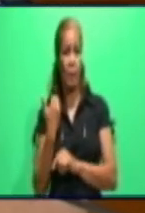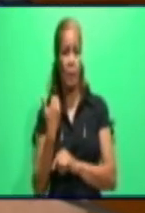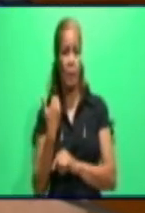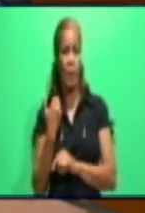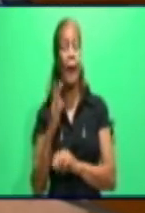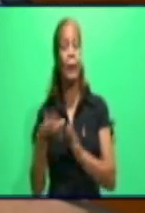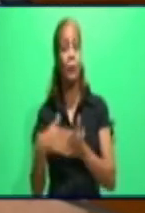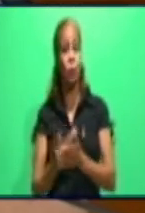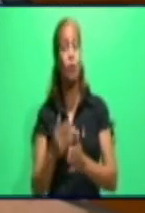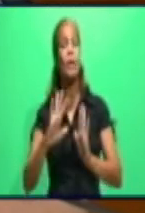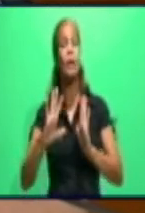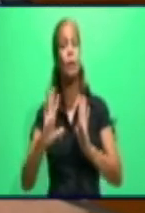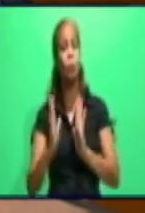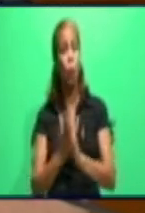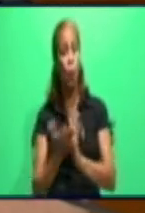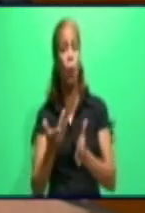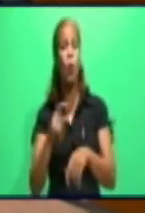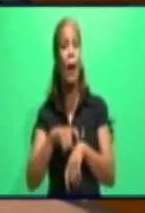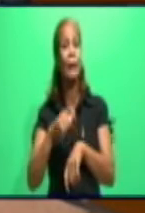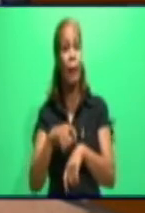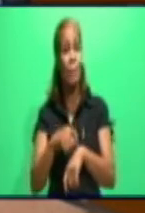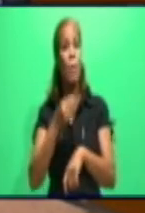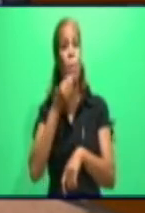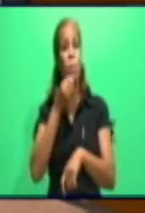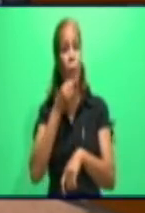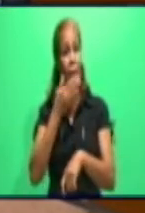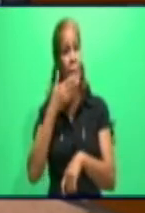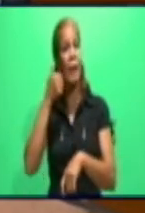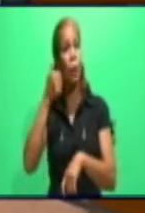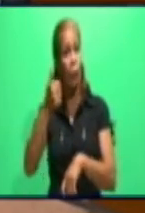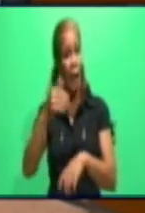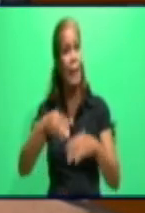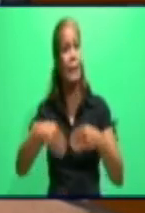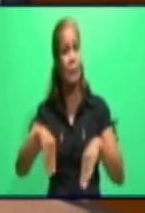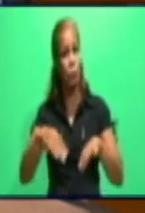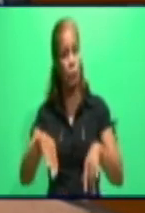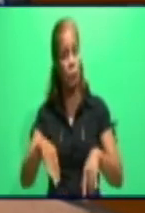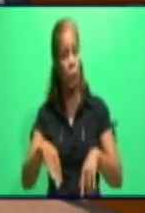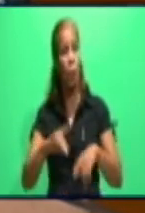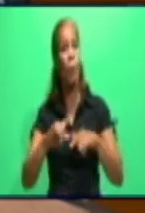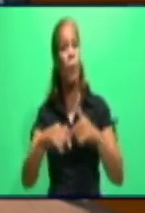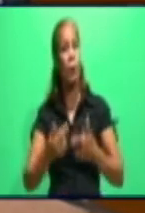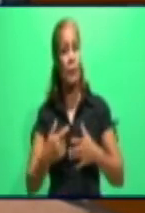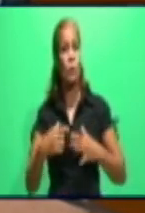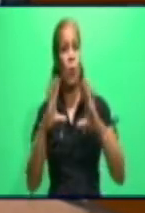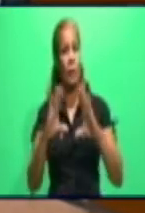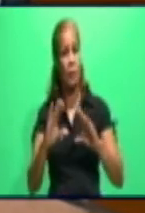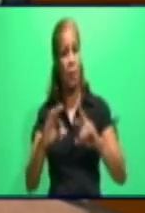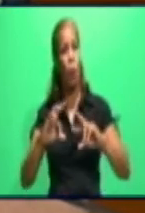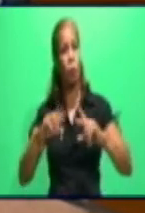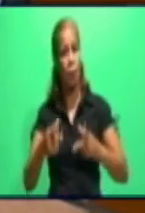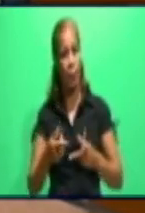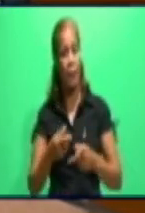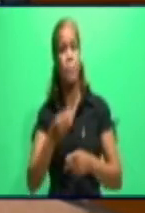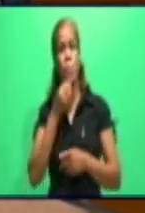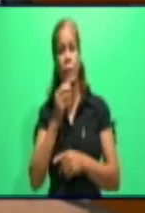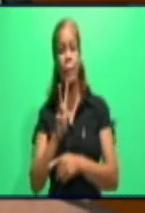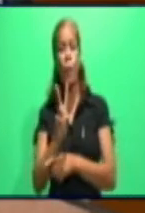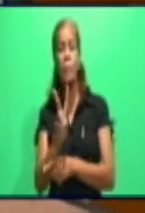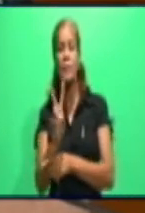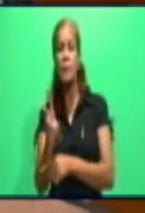tiempo tiene una mejor solución por eso rectificamos puede hacer que la pesquisas y la pesquisa